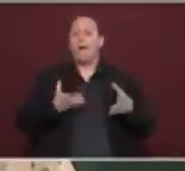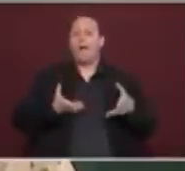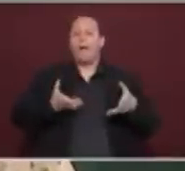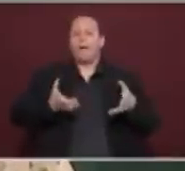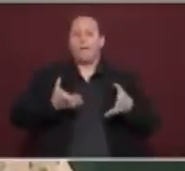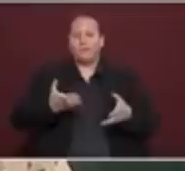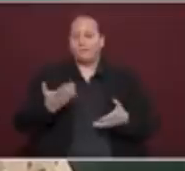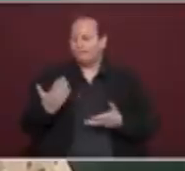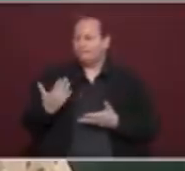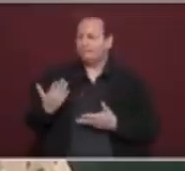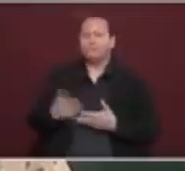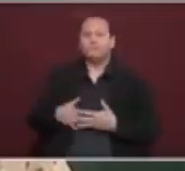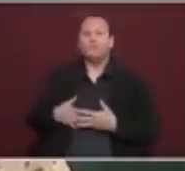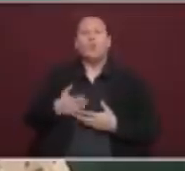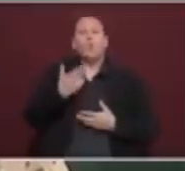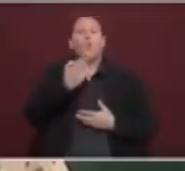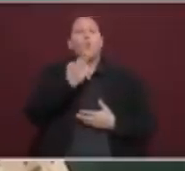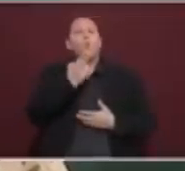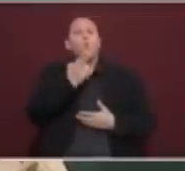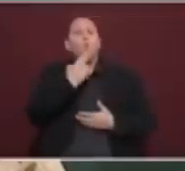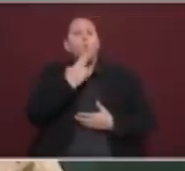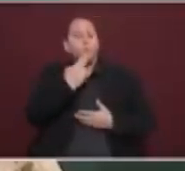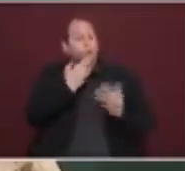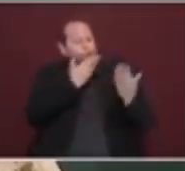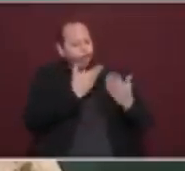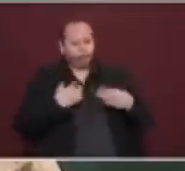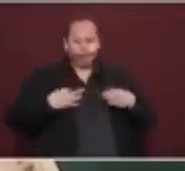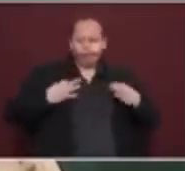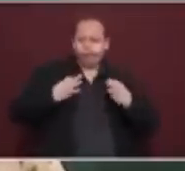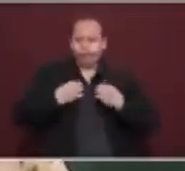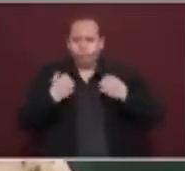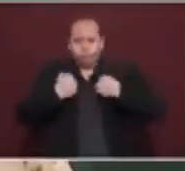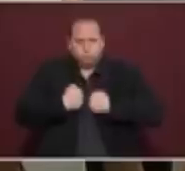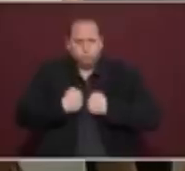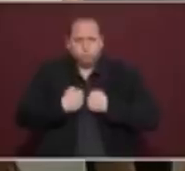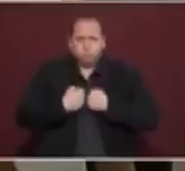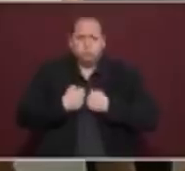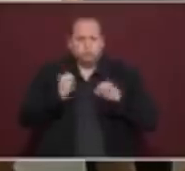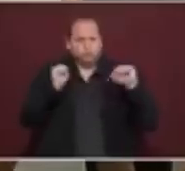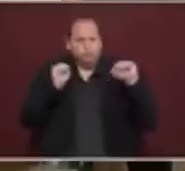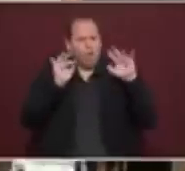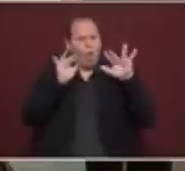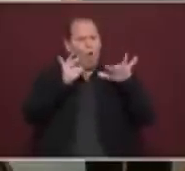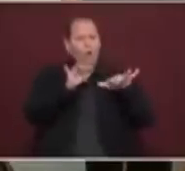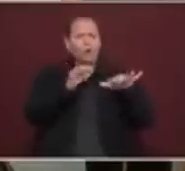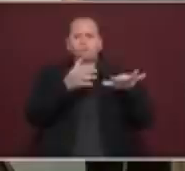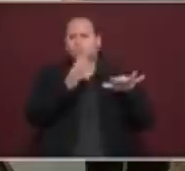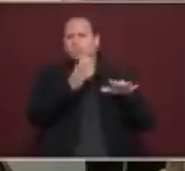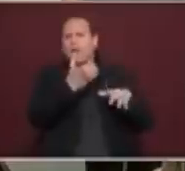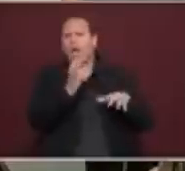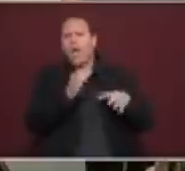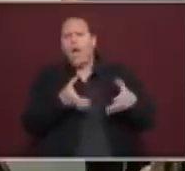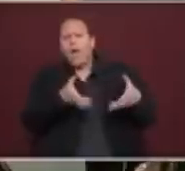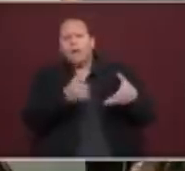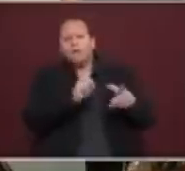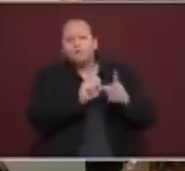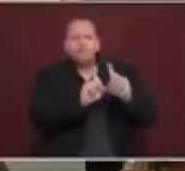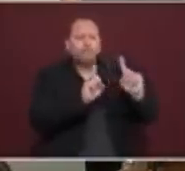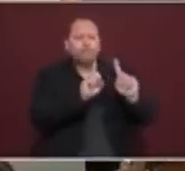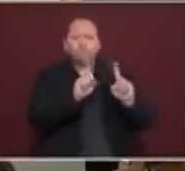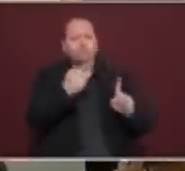que será utilizado por el personal precisamente que está desplegado en las coordinaciones regionales